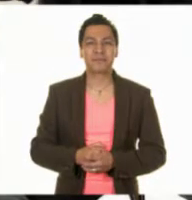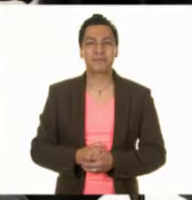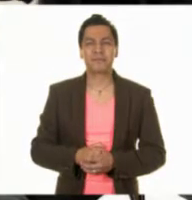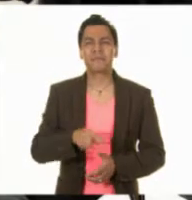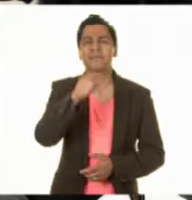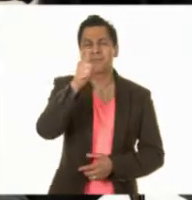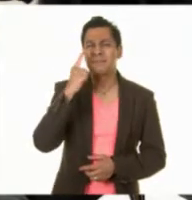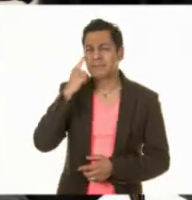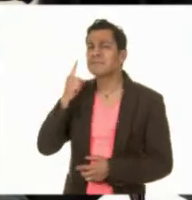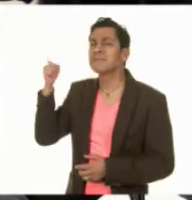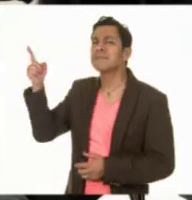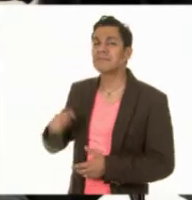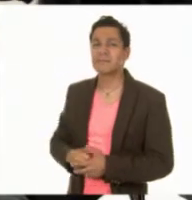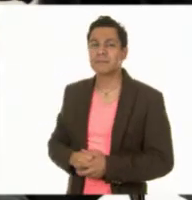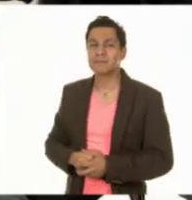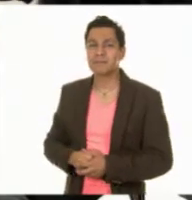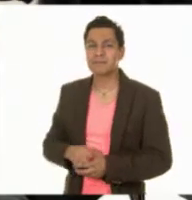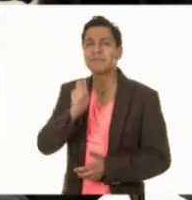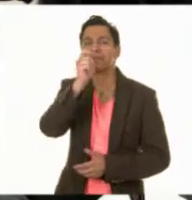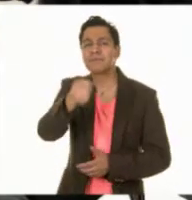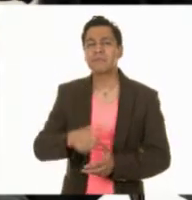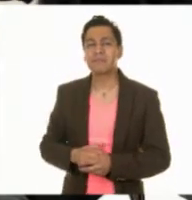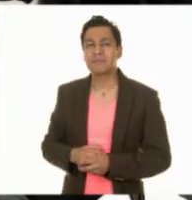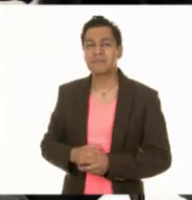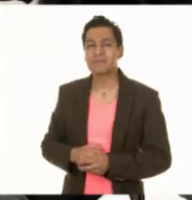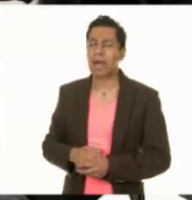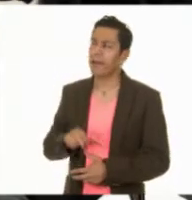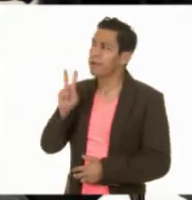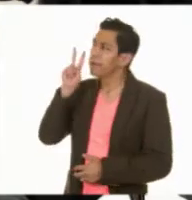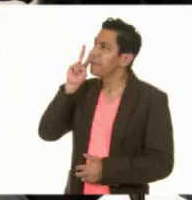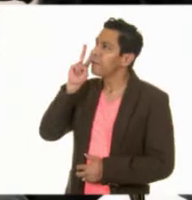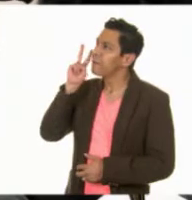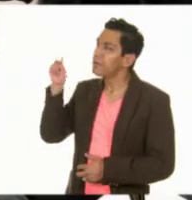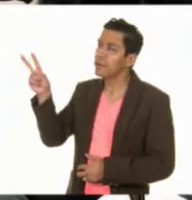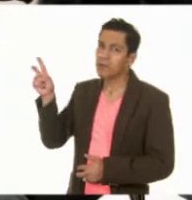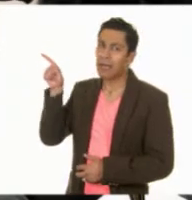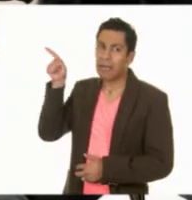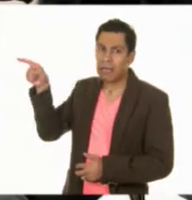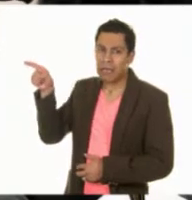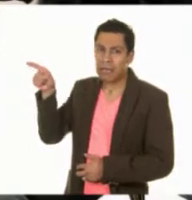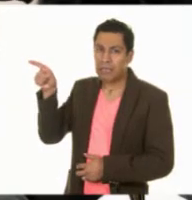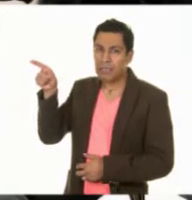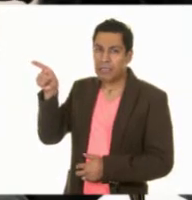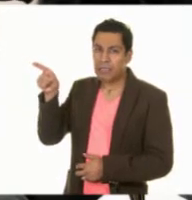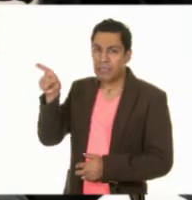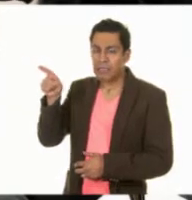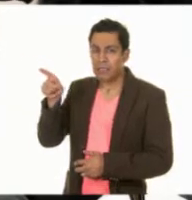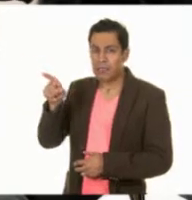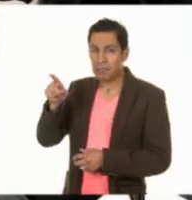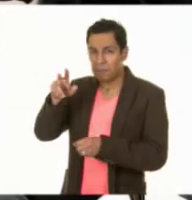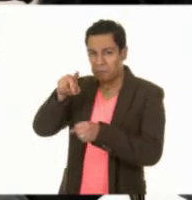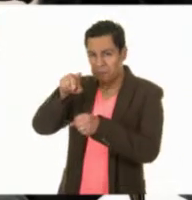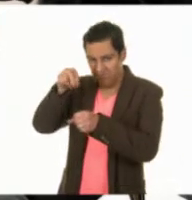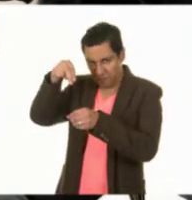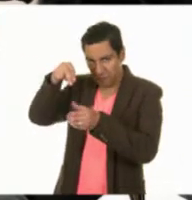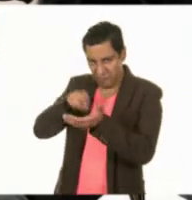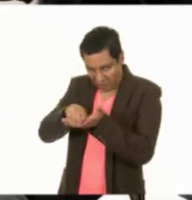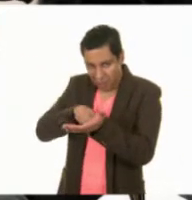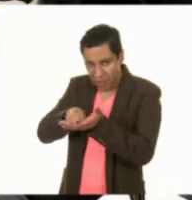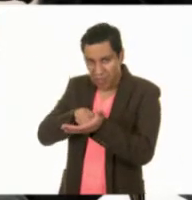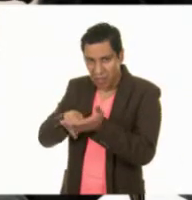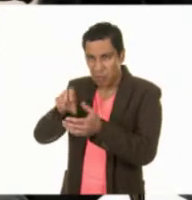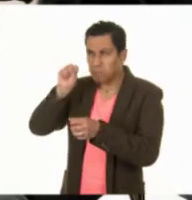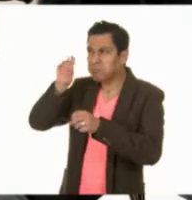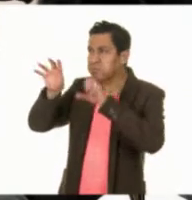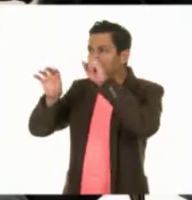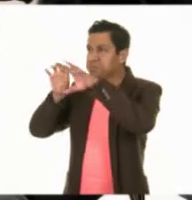¿Qué ves? Yo veo ahí una lluvia de pintura negra y